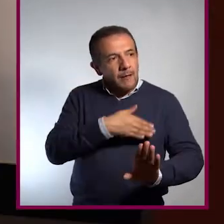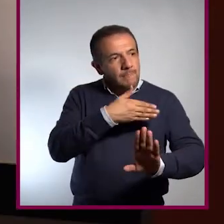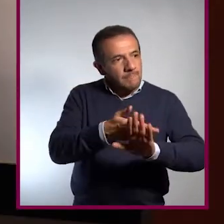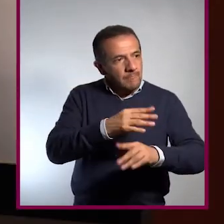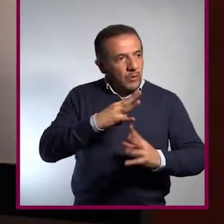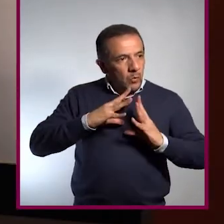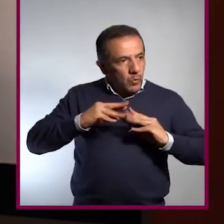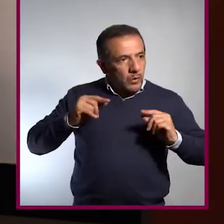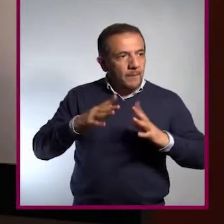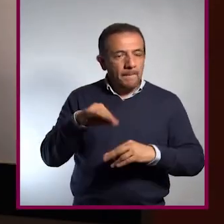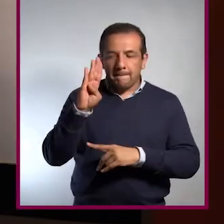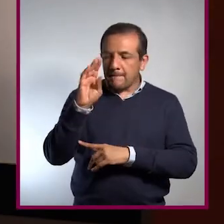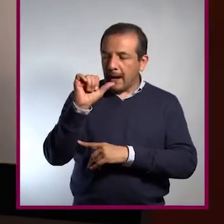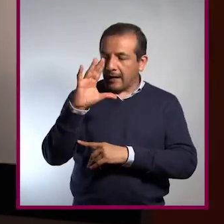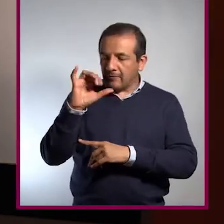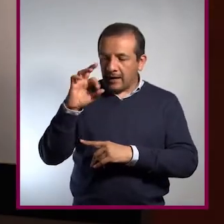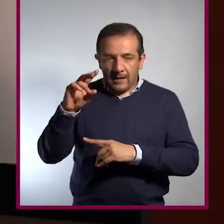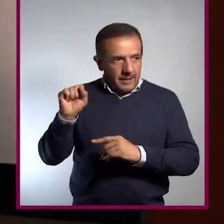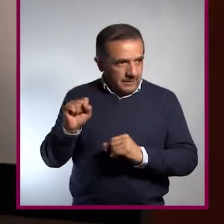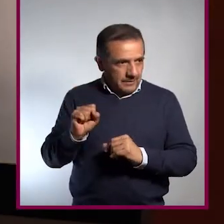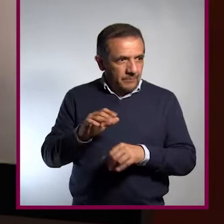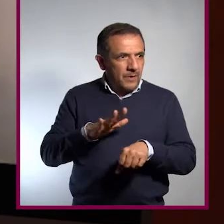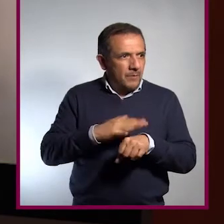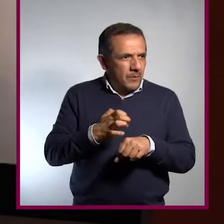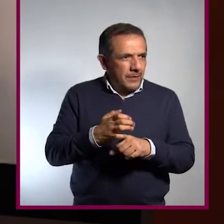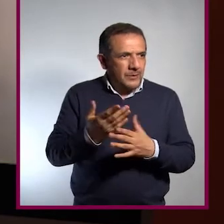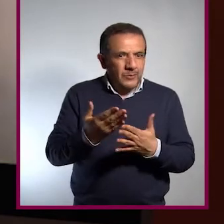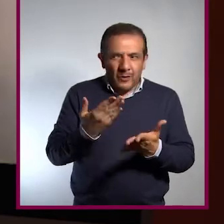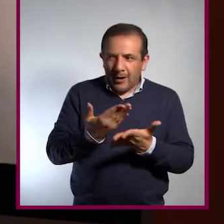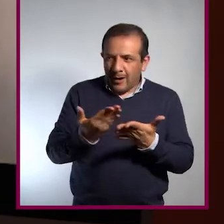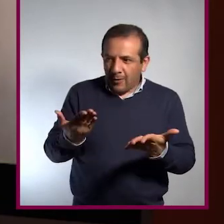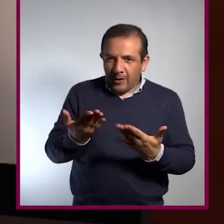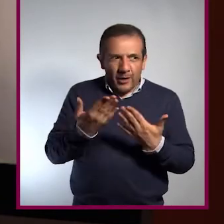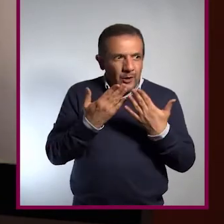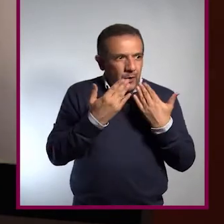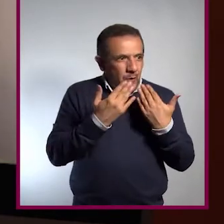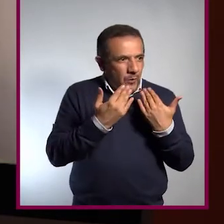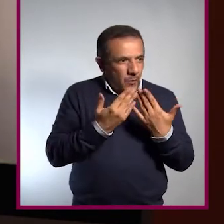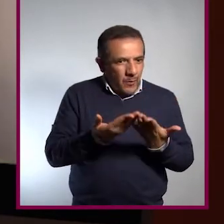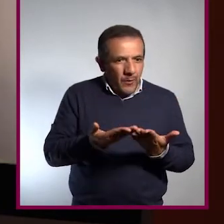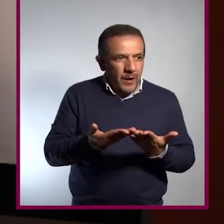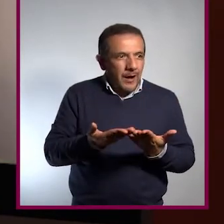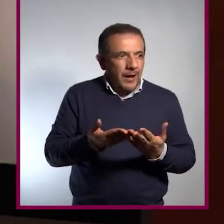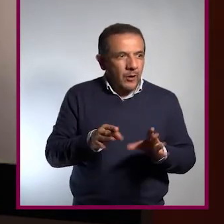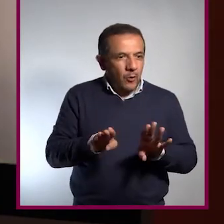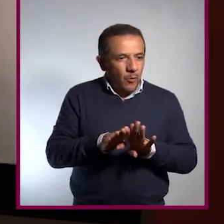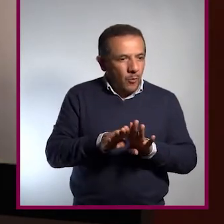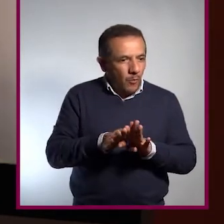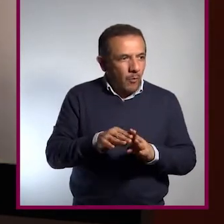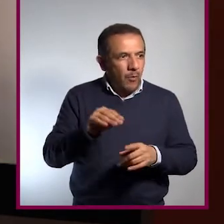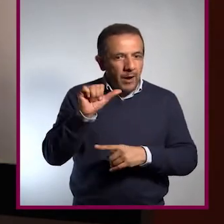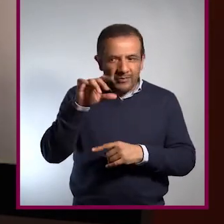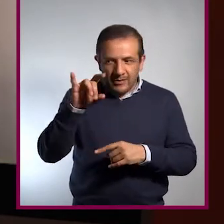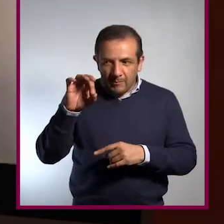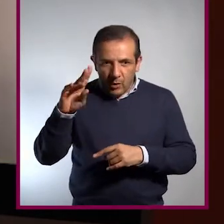bacterias, que ahora, hoy en día, a mí me parece inconcebible la atención médica sin la disponibilidad de antibióticos. Entonces, esto ha